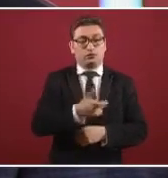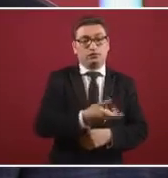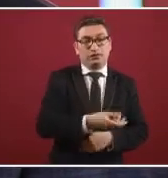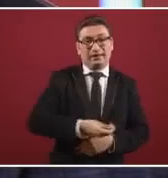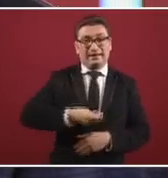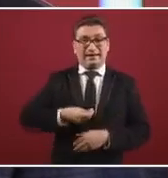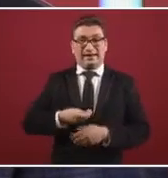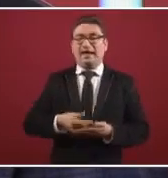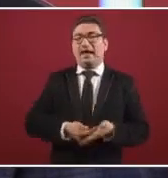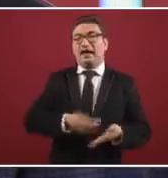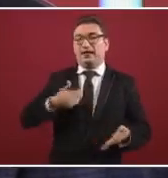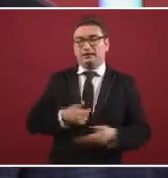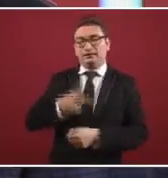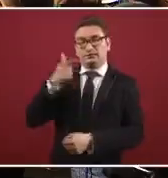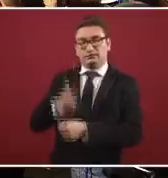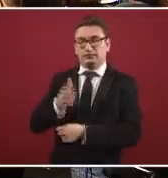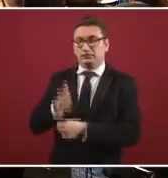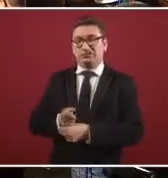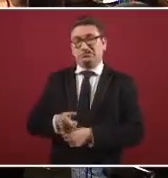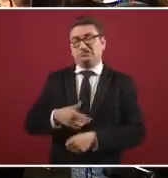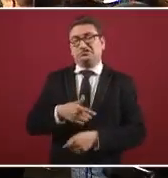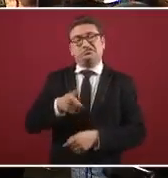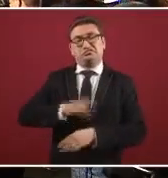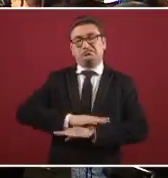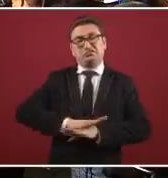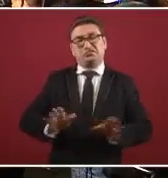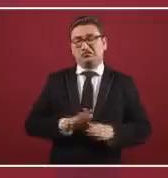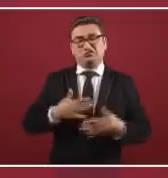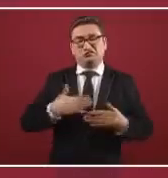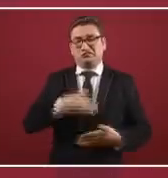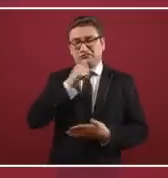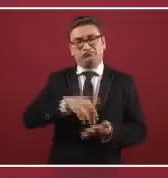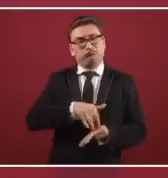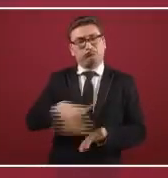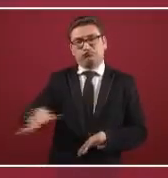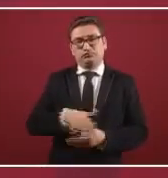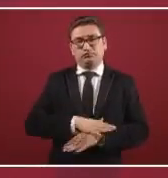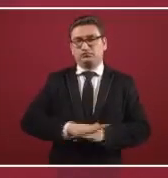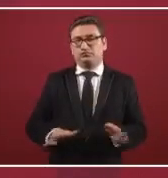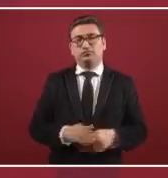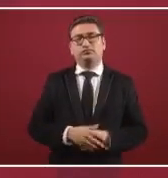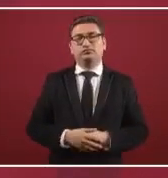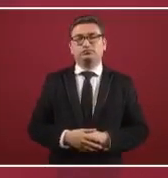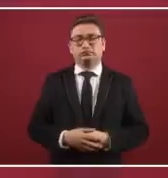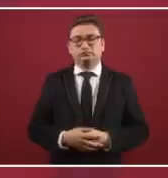lo reciban, pero pues basta la intención, se pierde la confianza y vámonos, el que sigue.